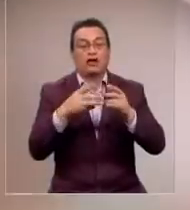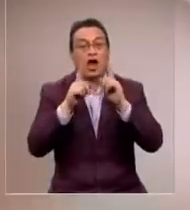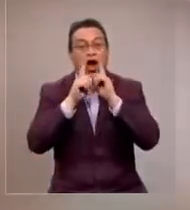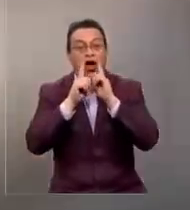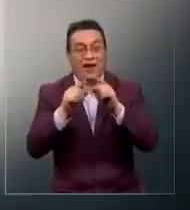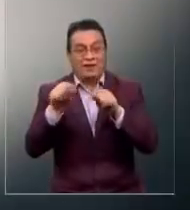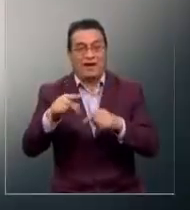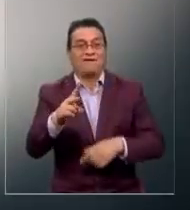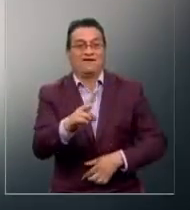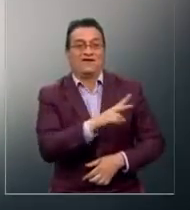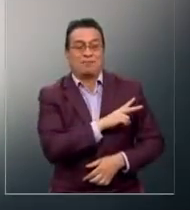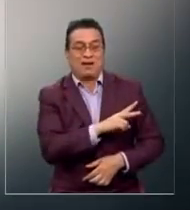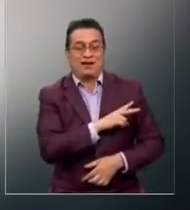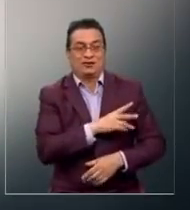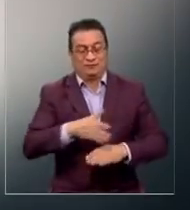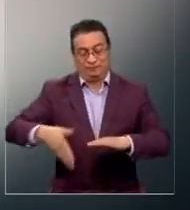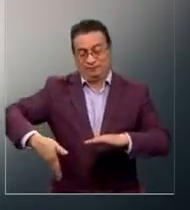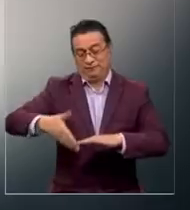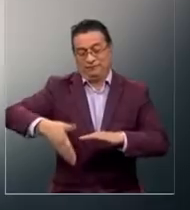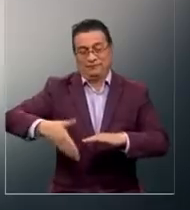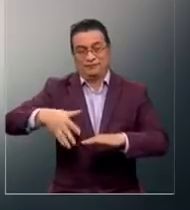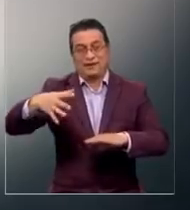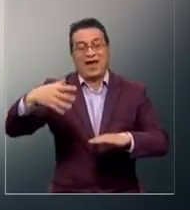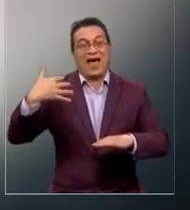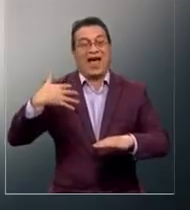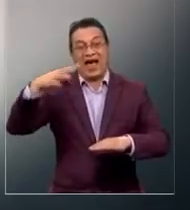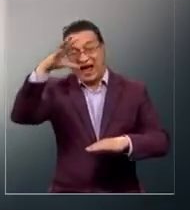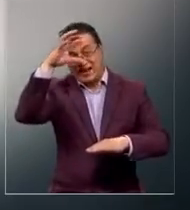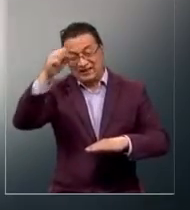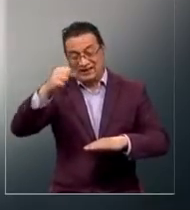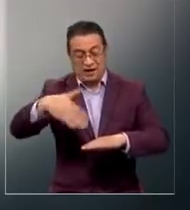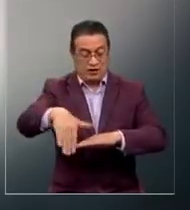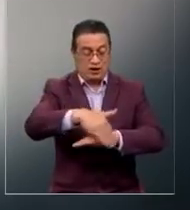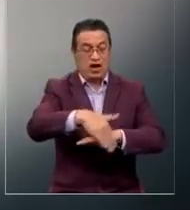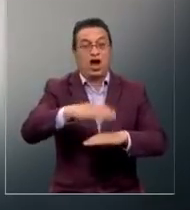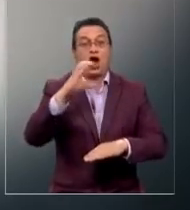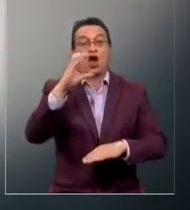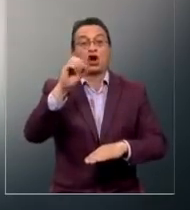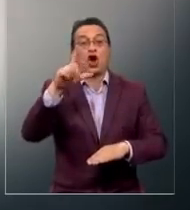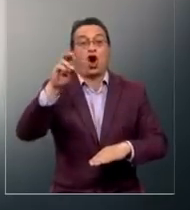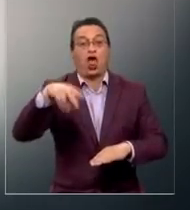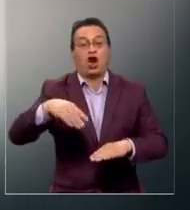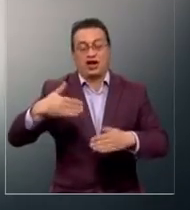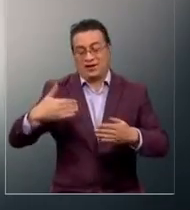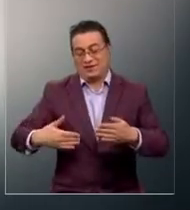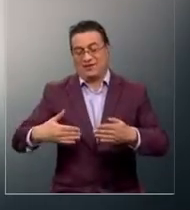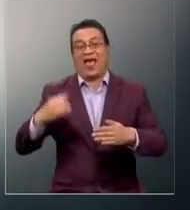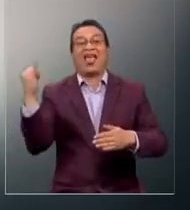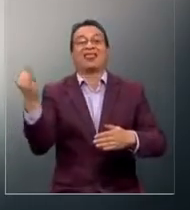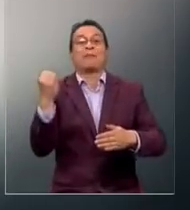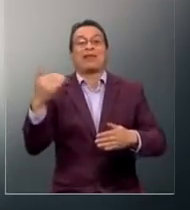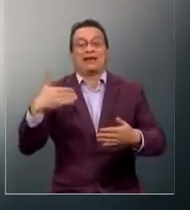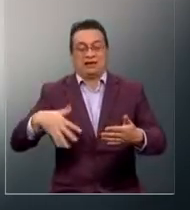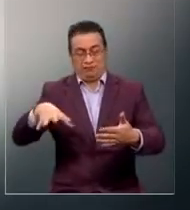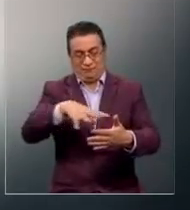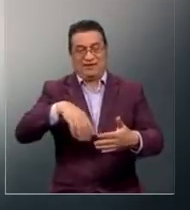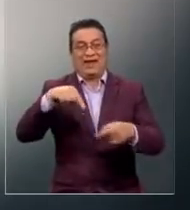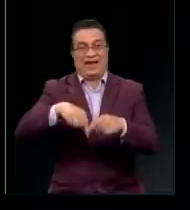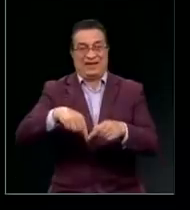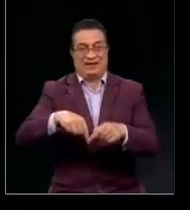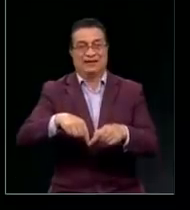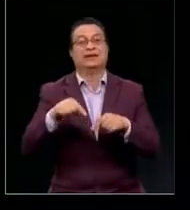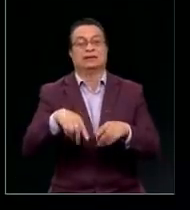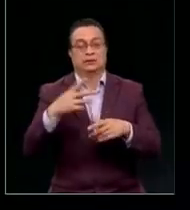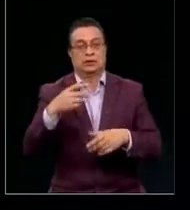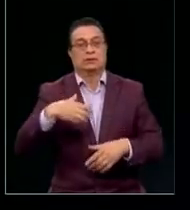plan de Valparaíso. Está ubicado ahí la Avenida Argentina entre calle Colonia e Independencia, donde aún se desarrollan algunas diligencias por parte de la